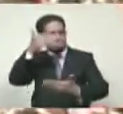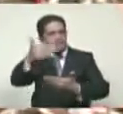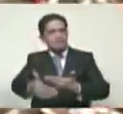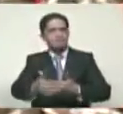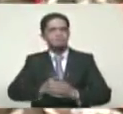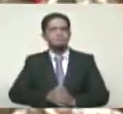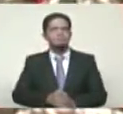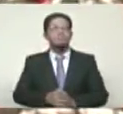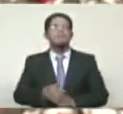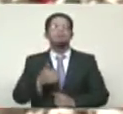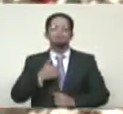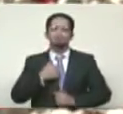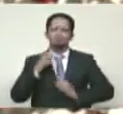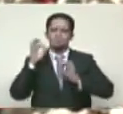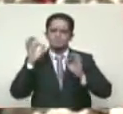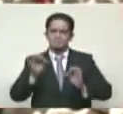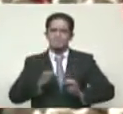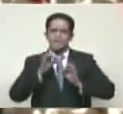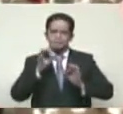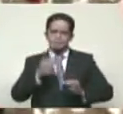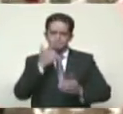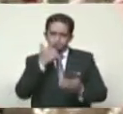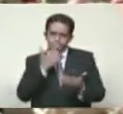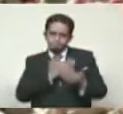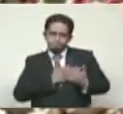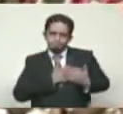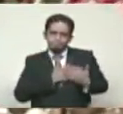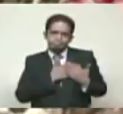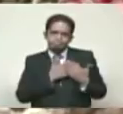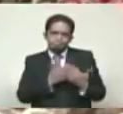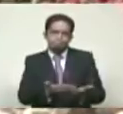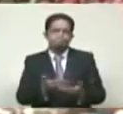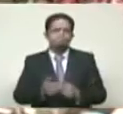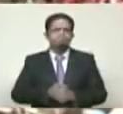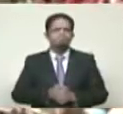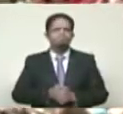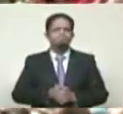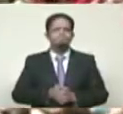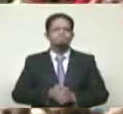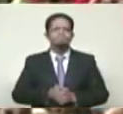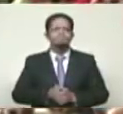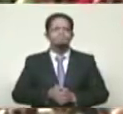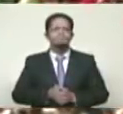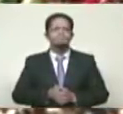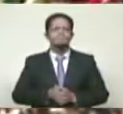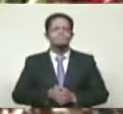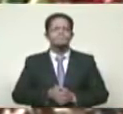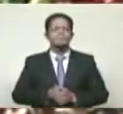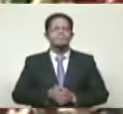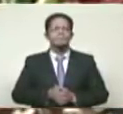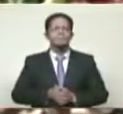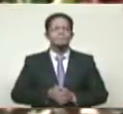Siempre estaré dispuesto a andar y avanzar los caminos de la